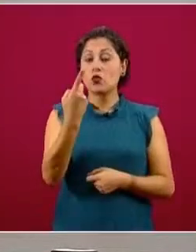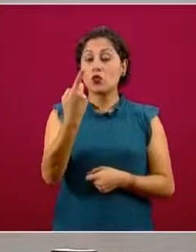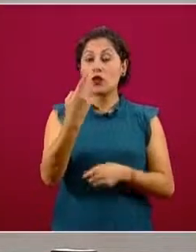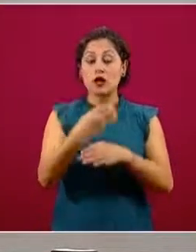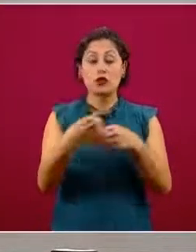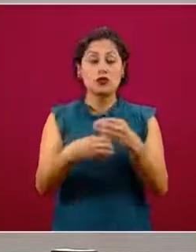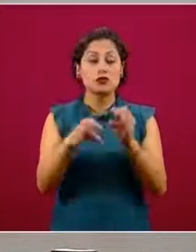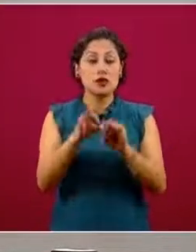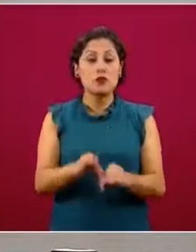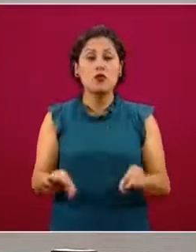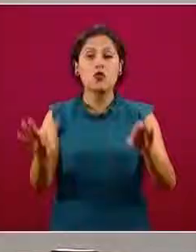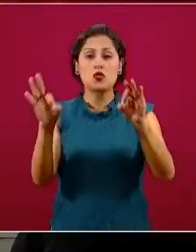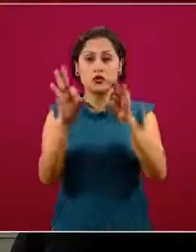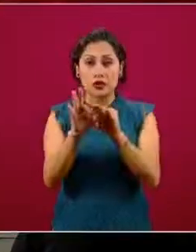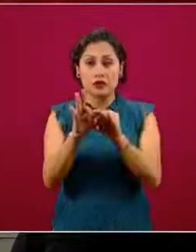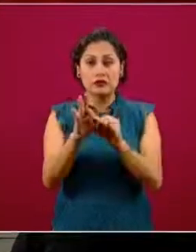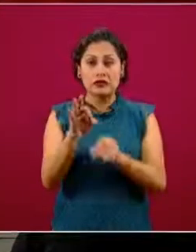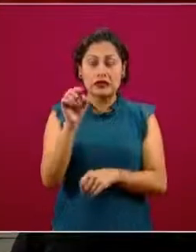necesita asesoría,